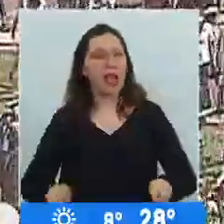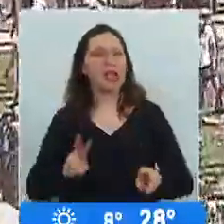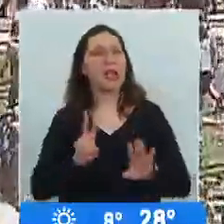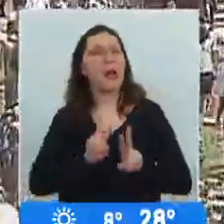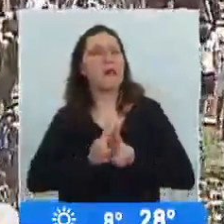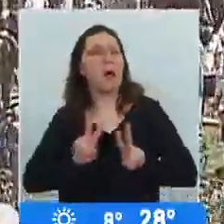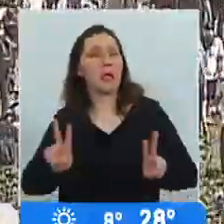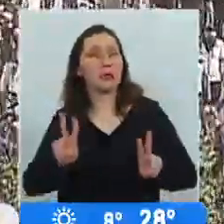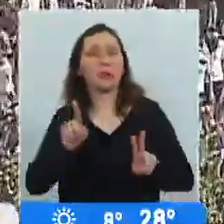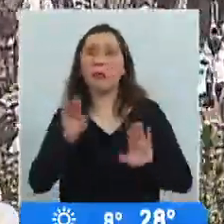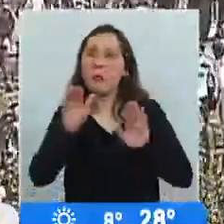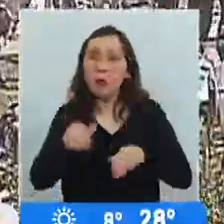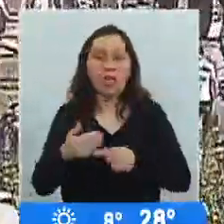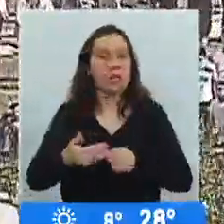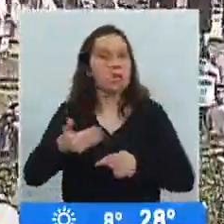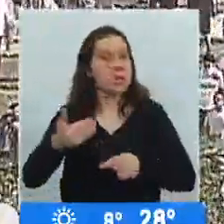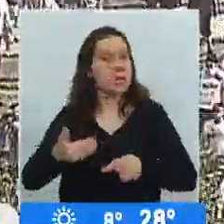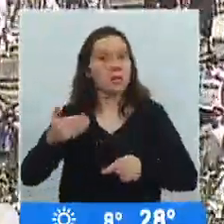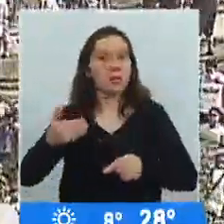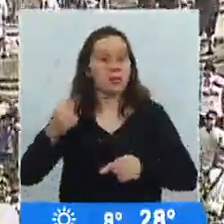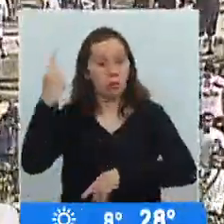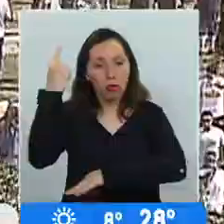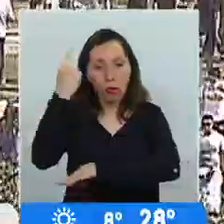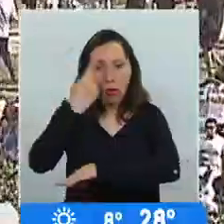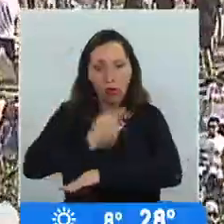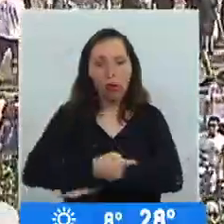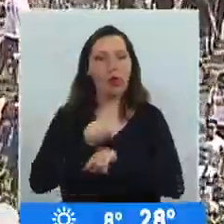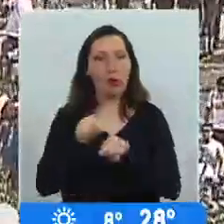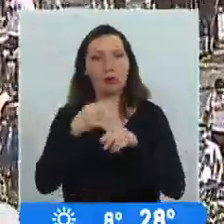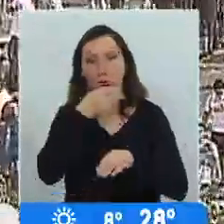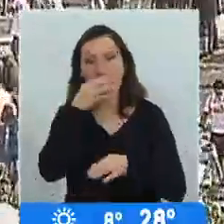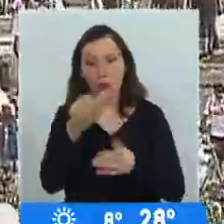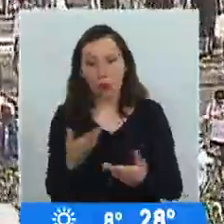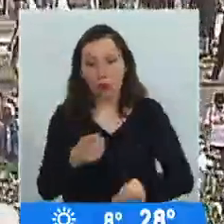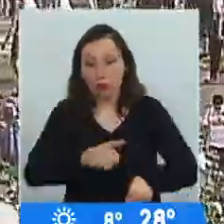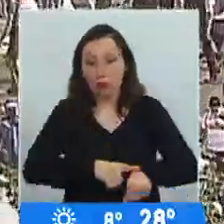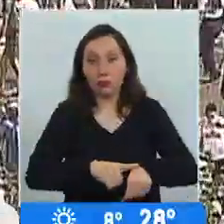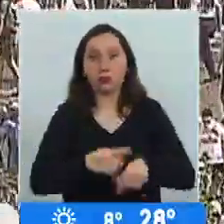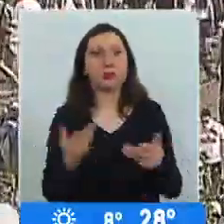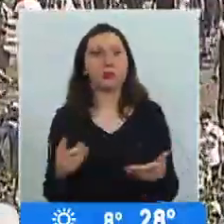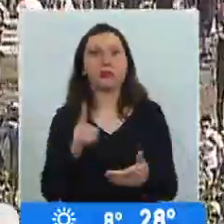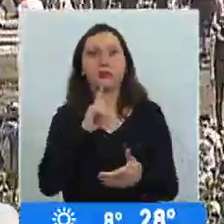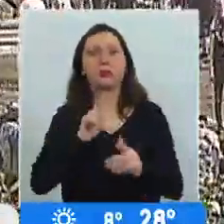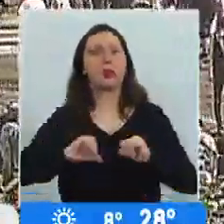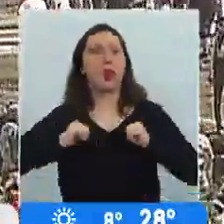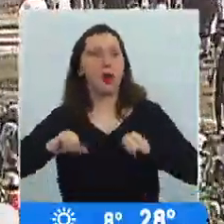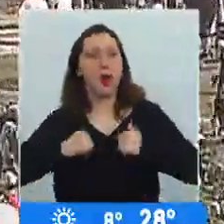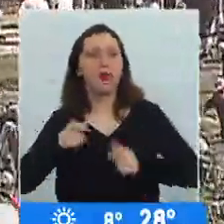Ajá. Como ha sido la tónica de la jornada. Se lo decía, a esta hora ya es principalmente